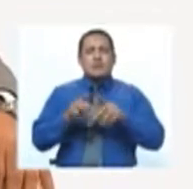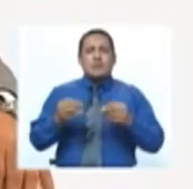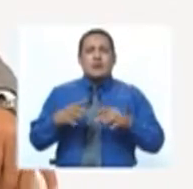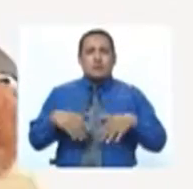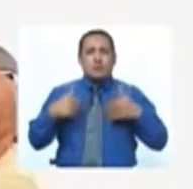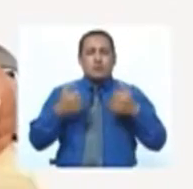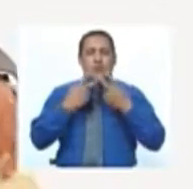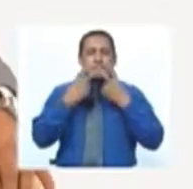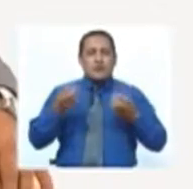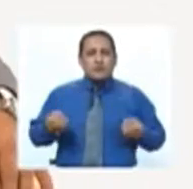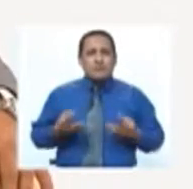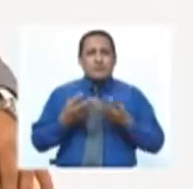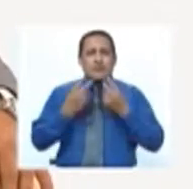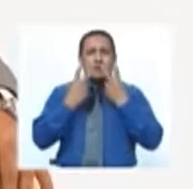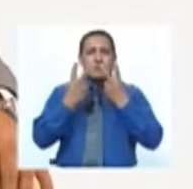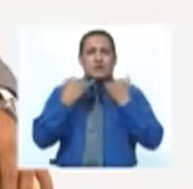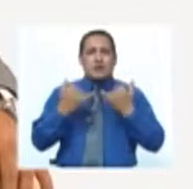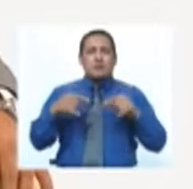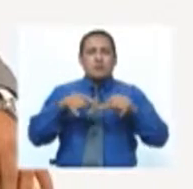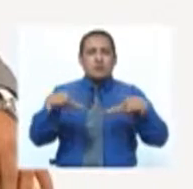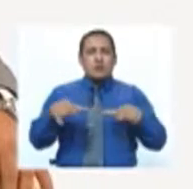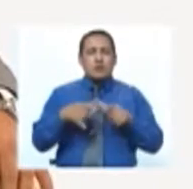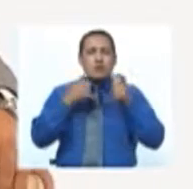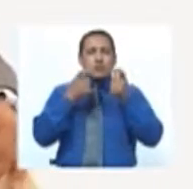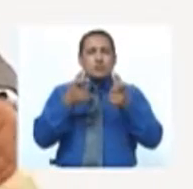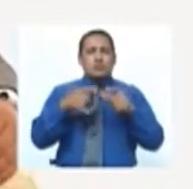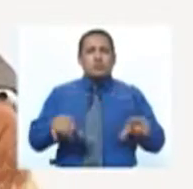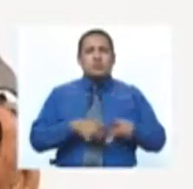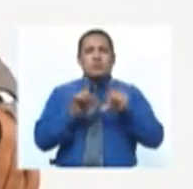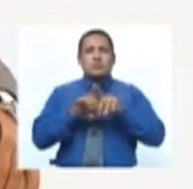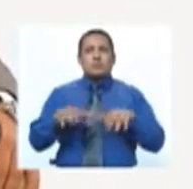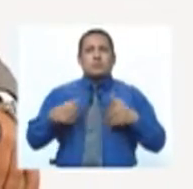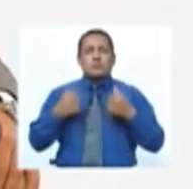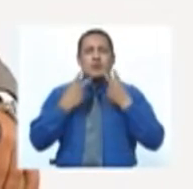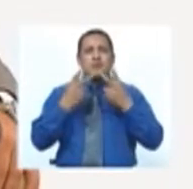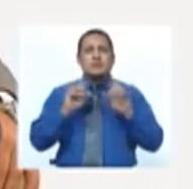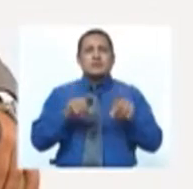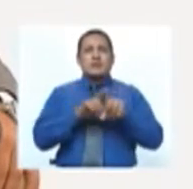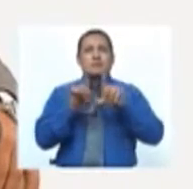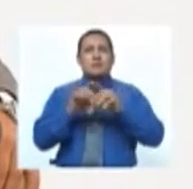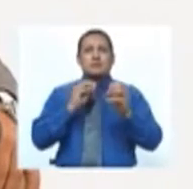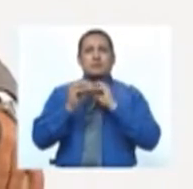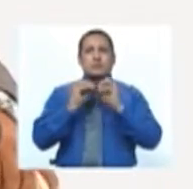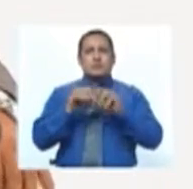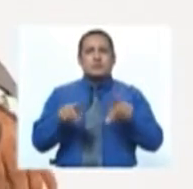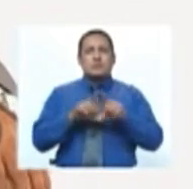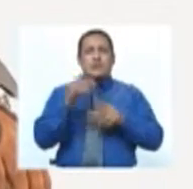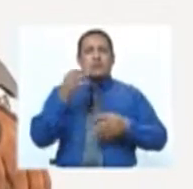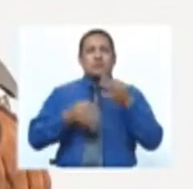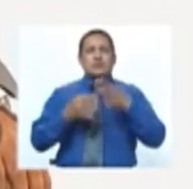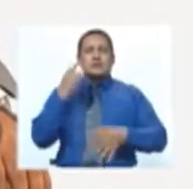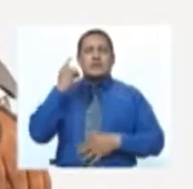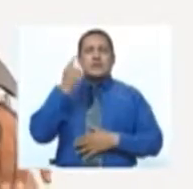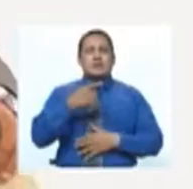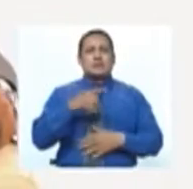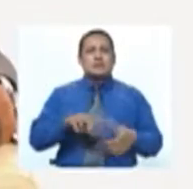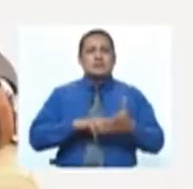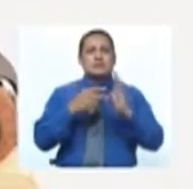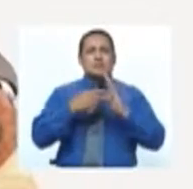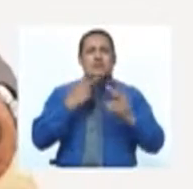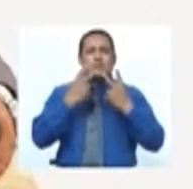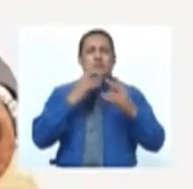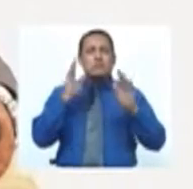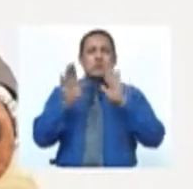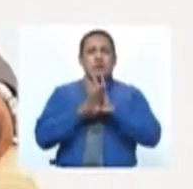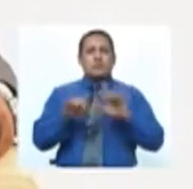para poder enfatizar precisamente estos niveles de cautela con posibilidades de realizar acciones inclusive judiciales, ¿no? Esto es,